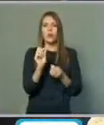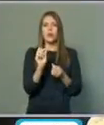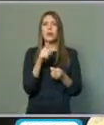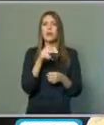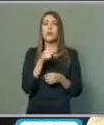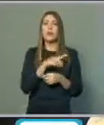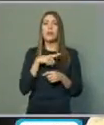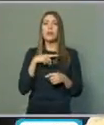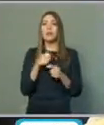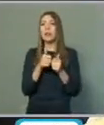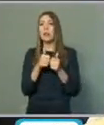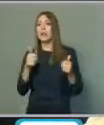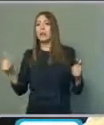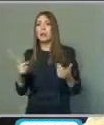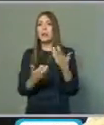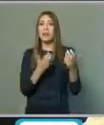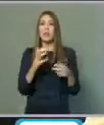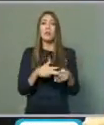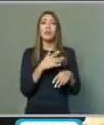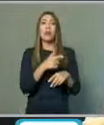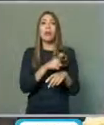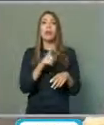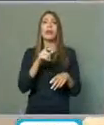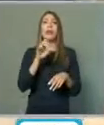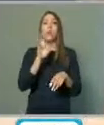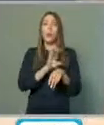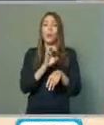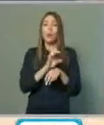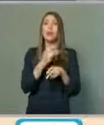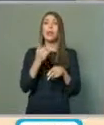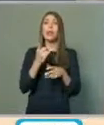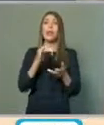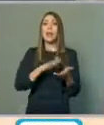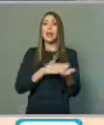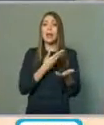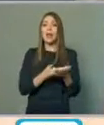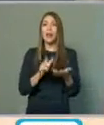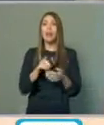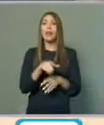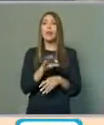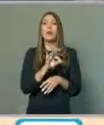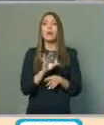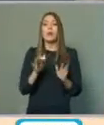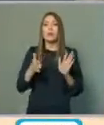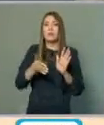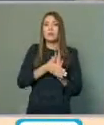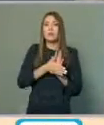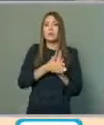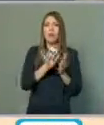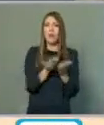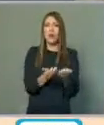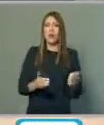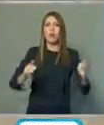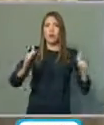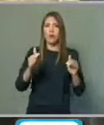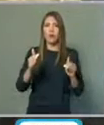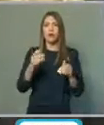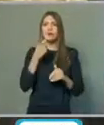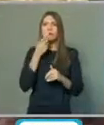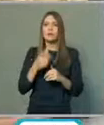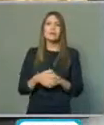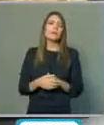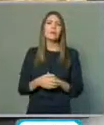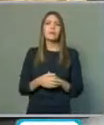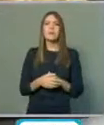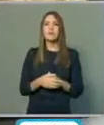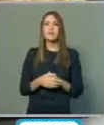¿por qué? Porque al tener crema, al tener huevo, lo que va a pasar es que se nos puede pegar y quemar, ¿ok? Igual le podemos echar más leche acá para